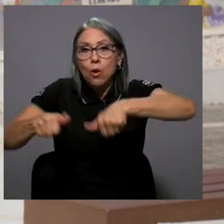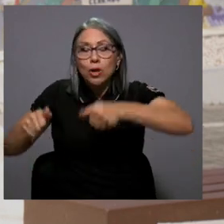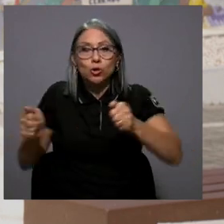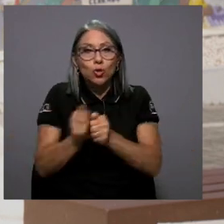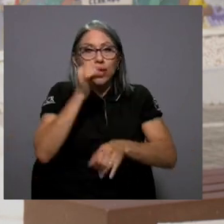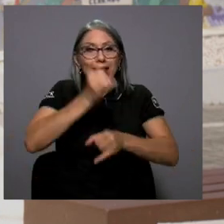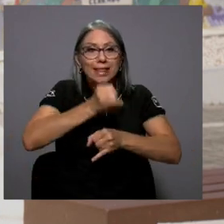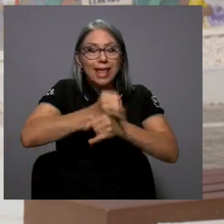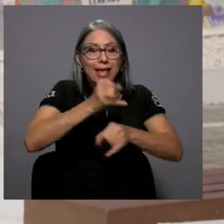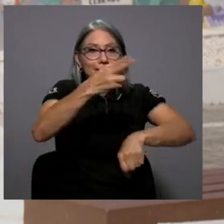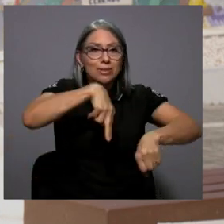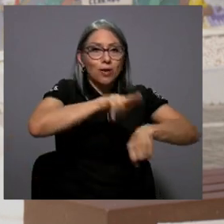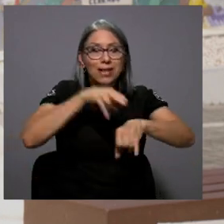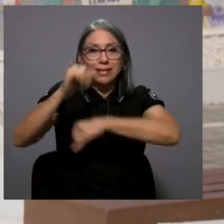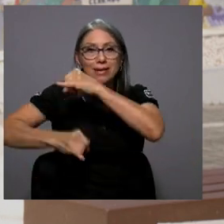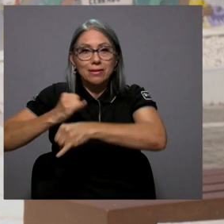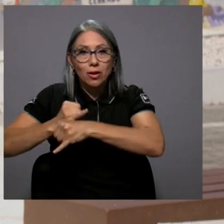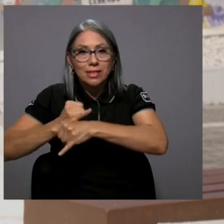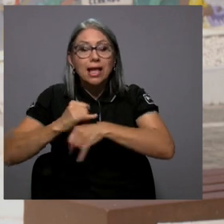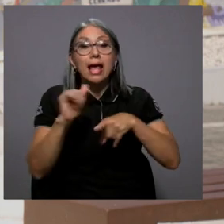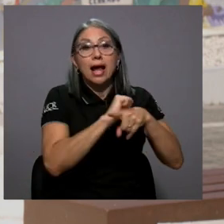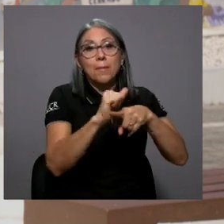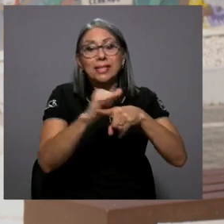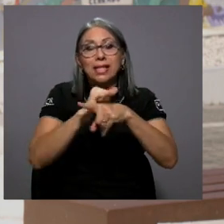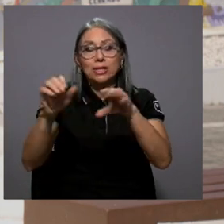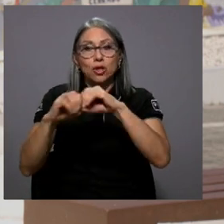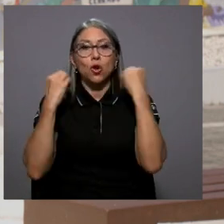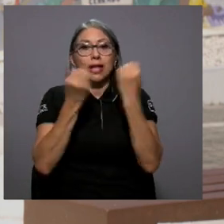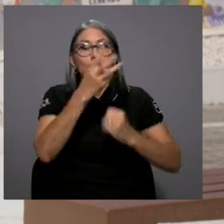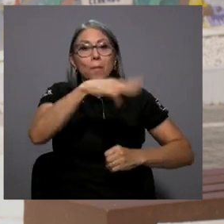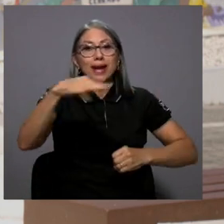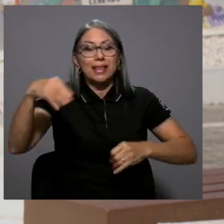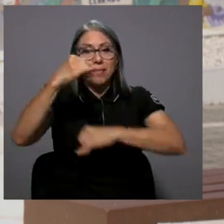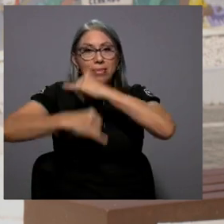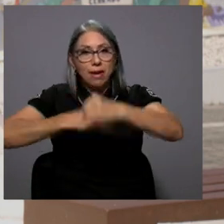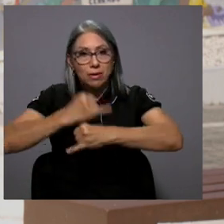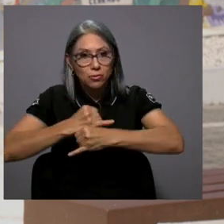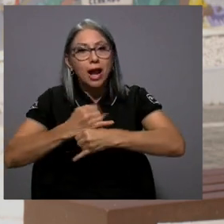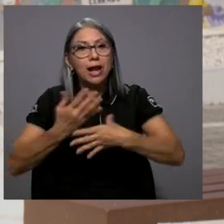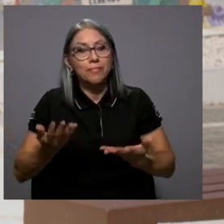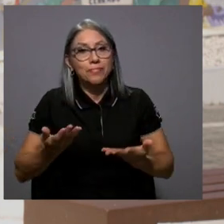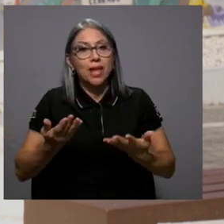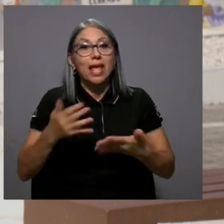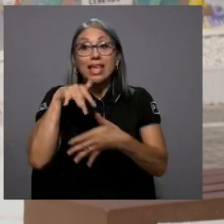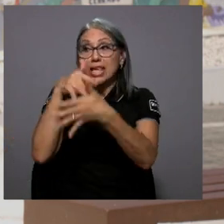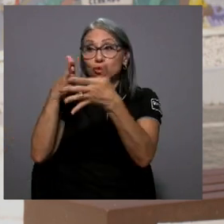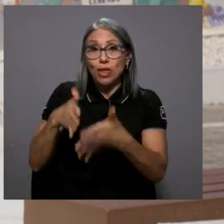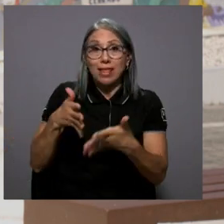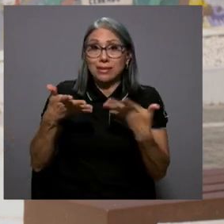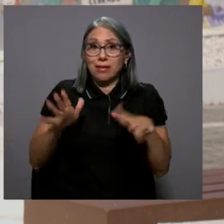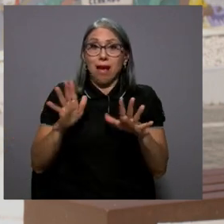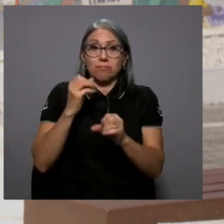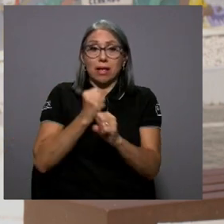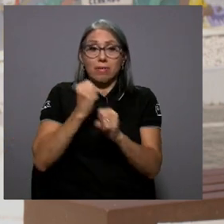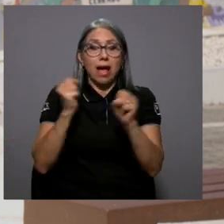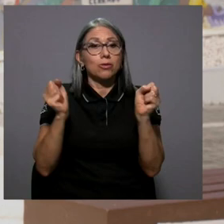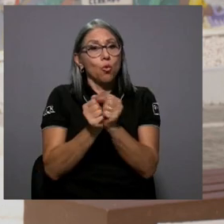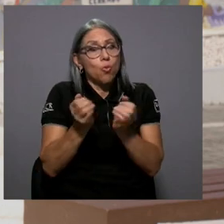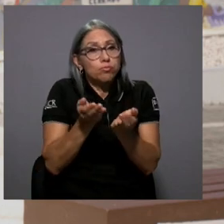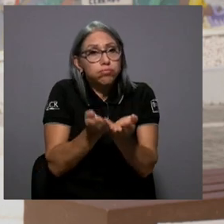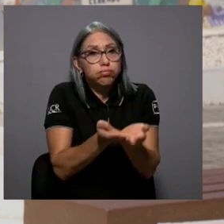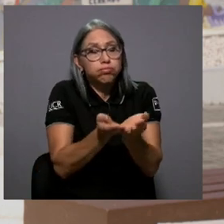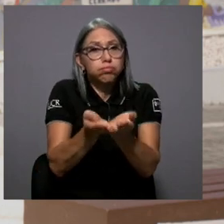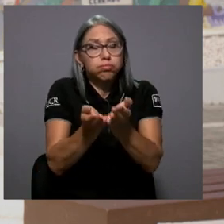entidades nacionales e internacionales, capacitaciones de la Organización Marítima Internacional y estudiantes laborando en